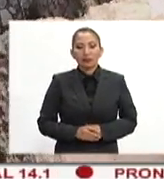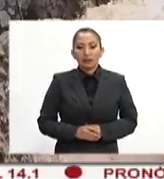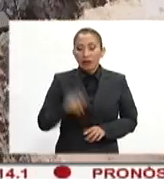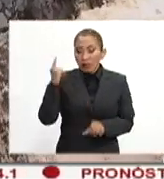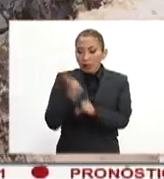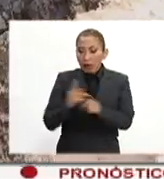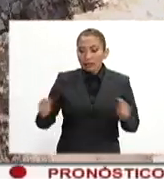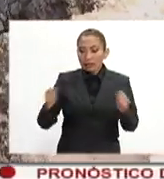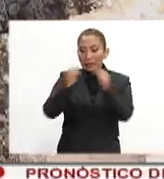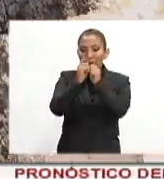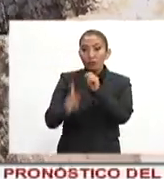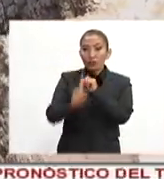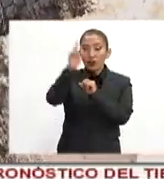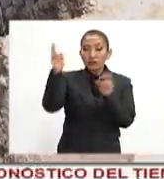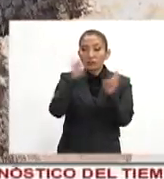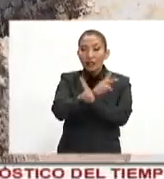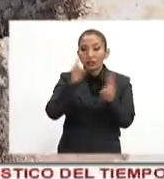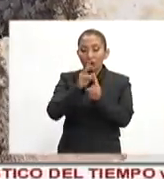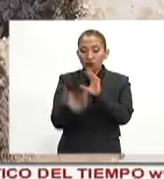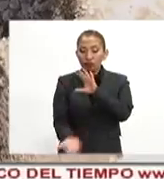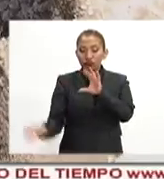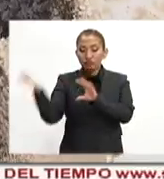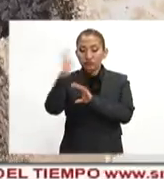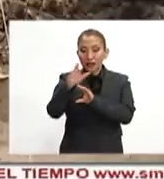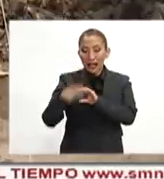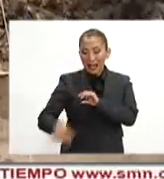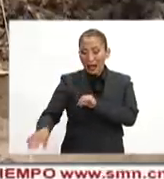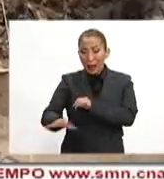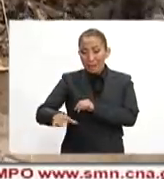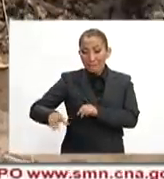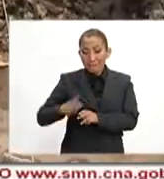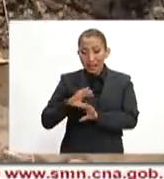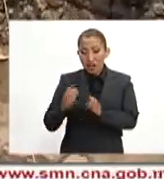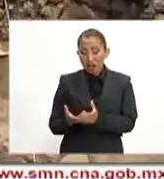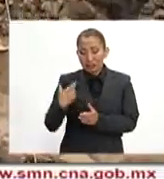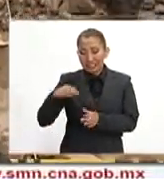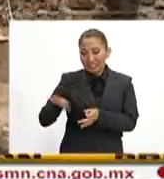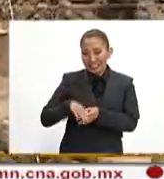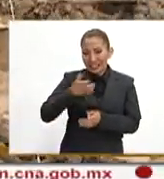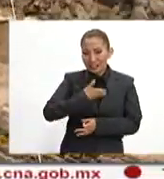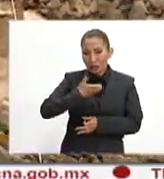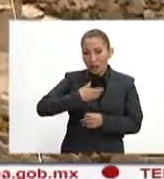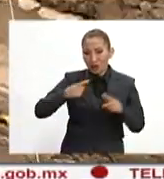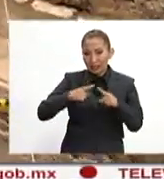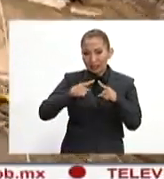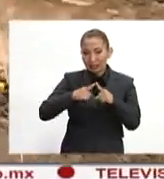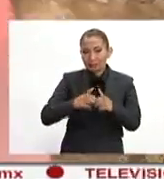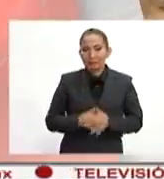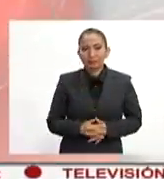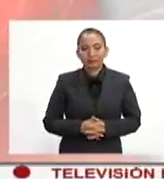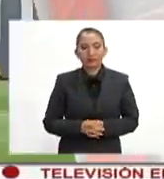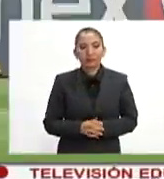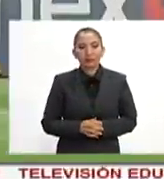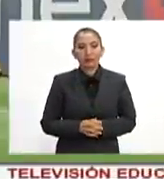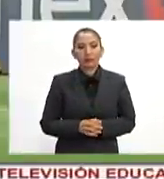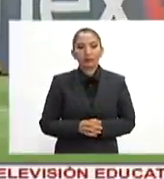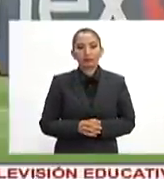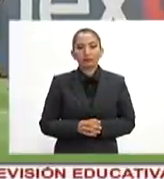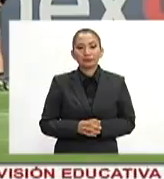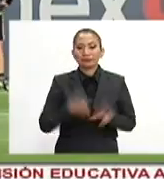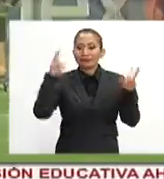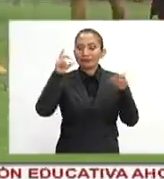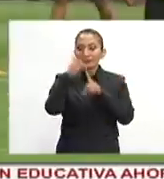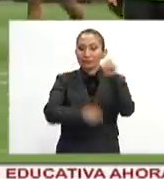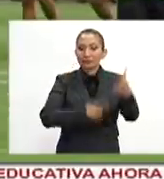Hallan un templo al dios del viento y una cancha de juego de pelota en las inmediaciones de la Catedral Metropolitana. Y